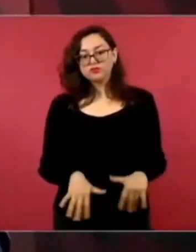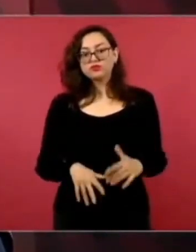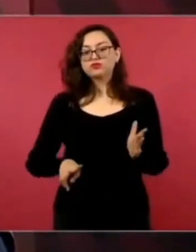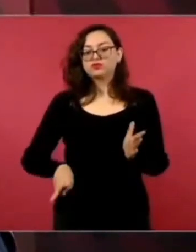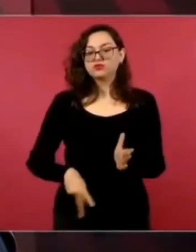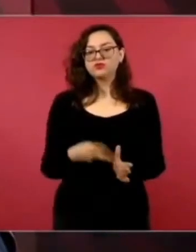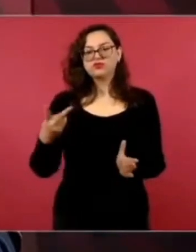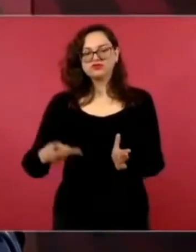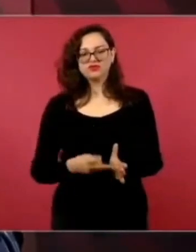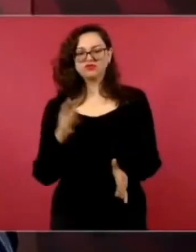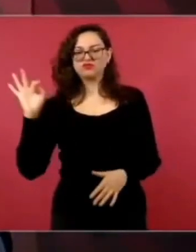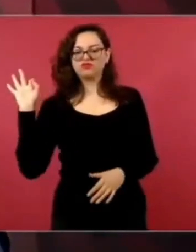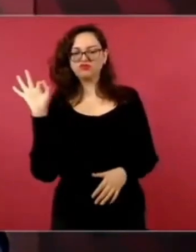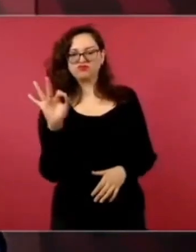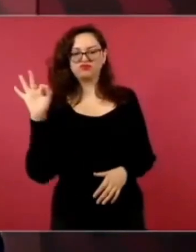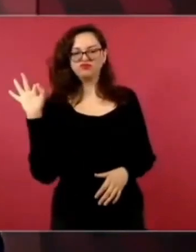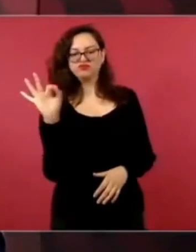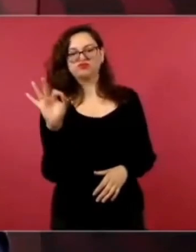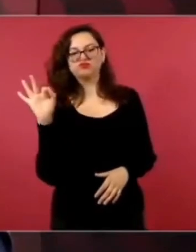por siglos.